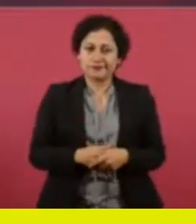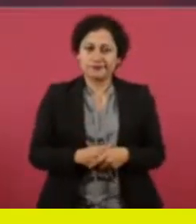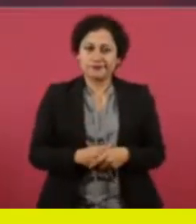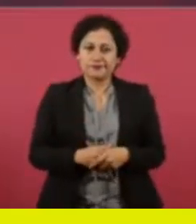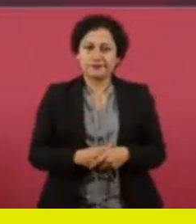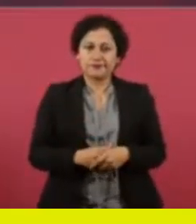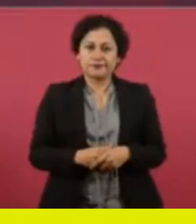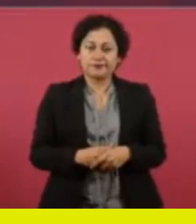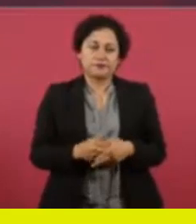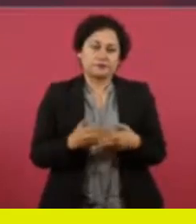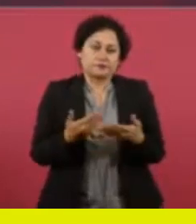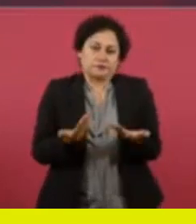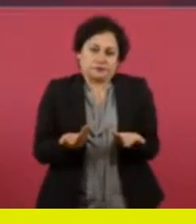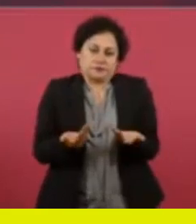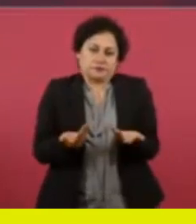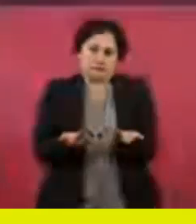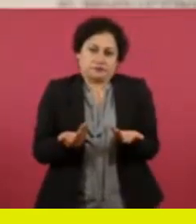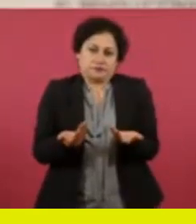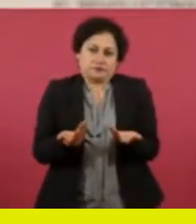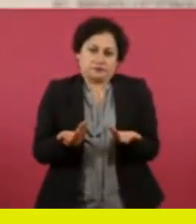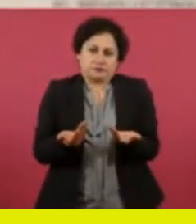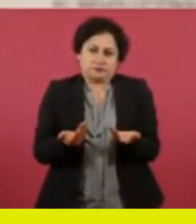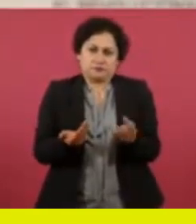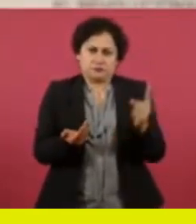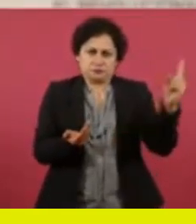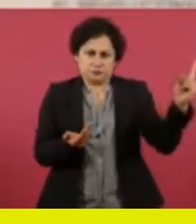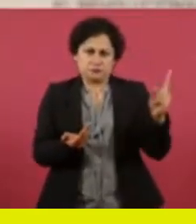si va a venir y ya